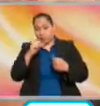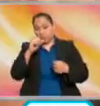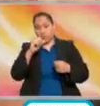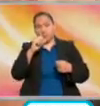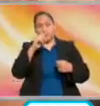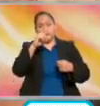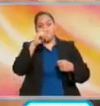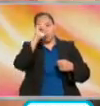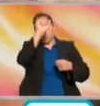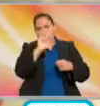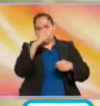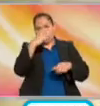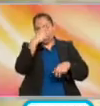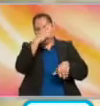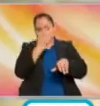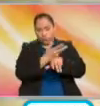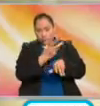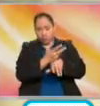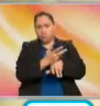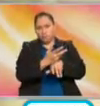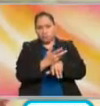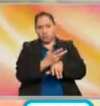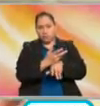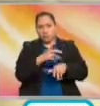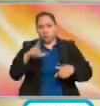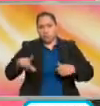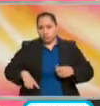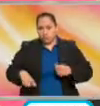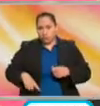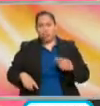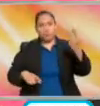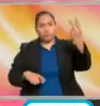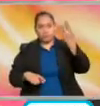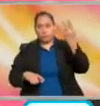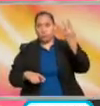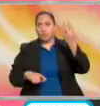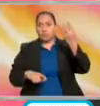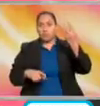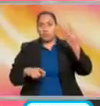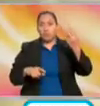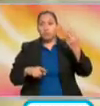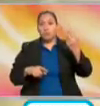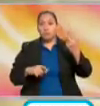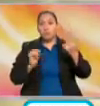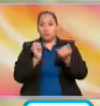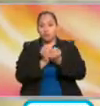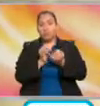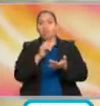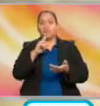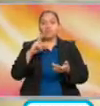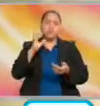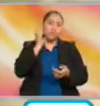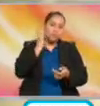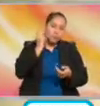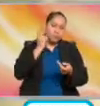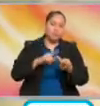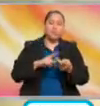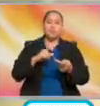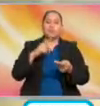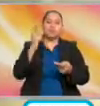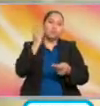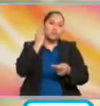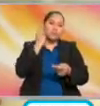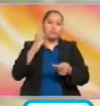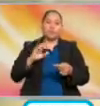Unidos ya es una región que así es reconocida por los gobernadores de ambas fronteras, también por legisladores, por los políticos locales,